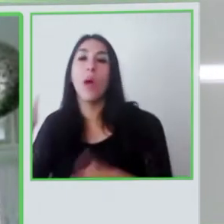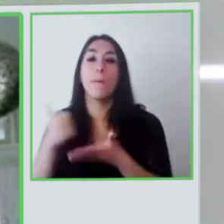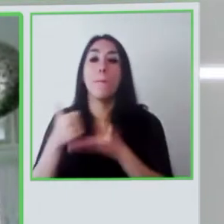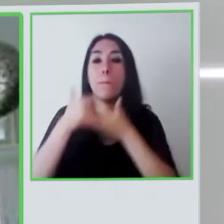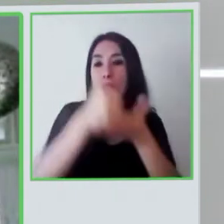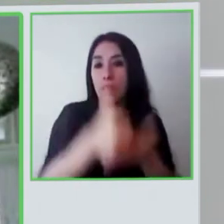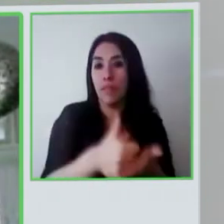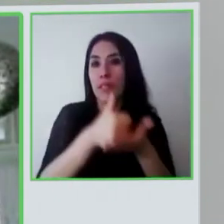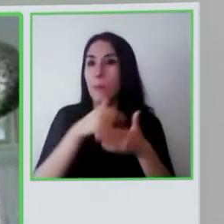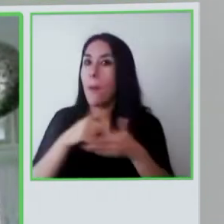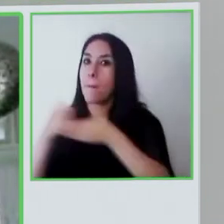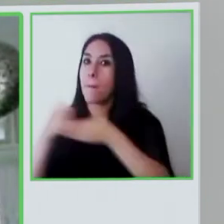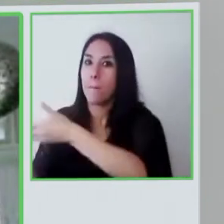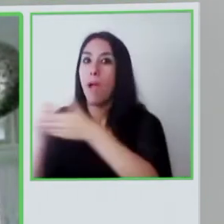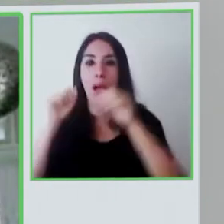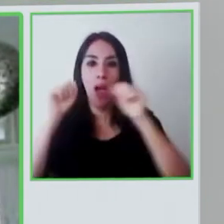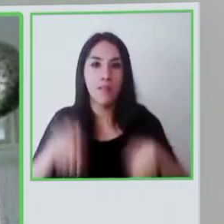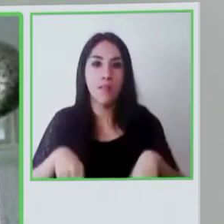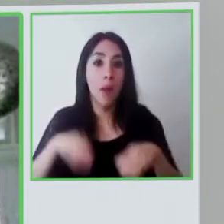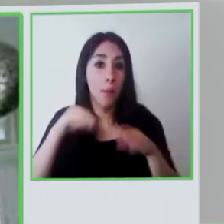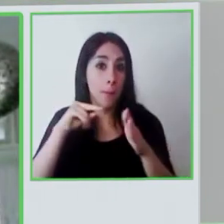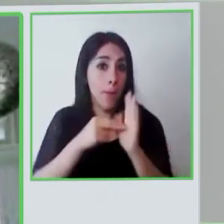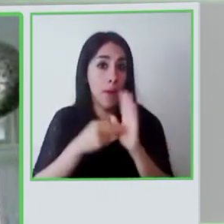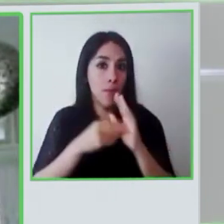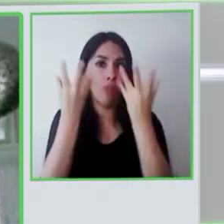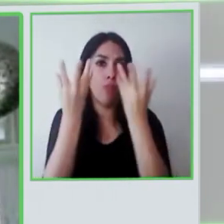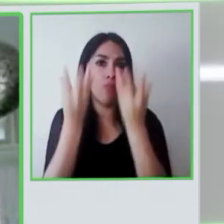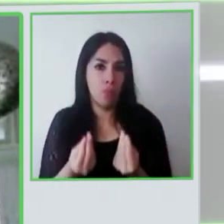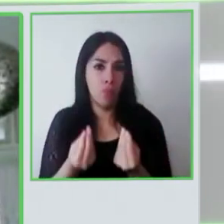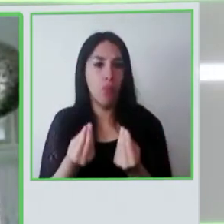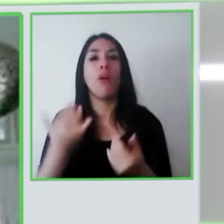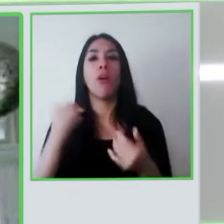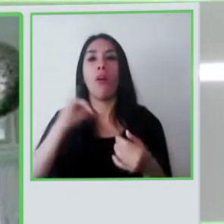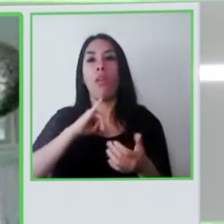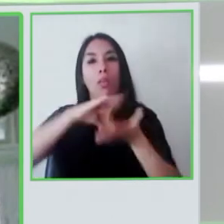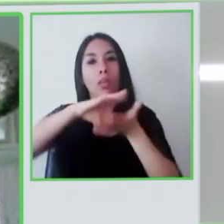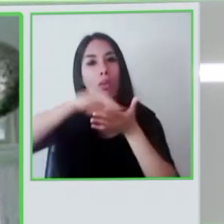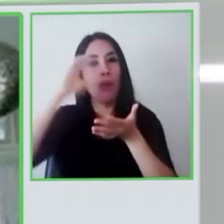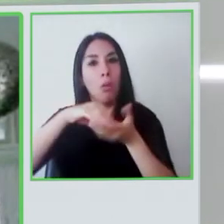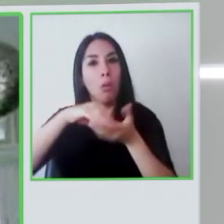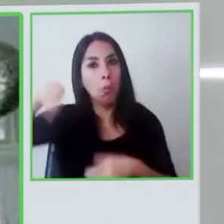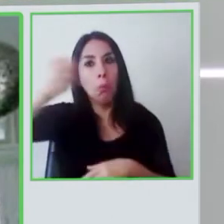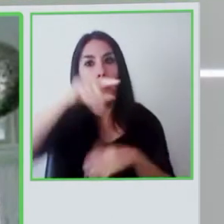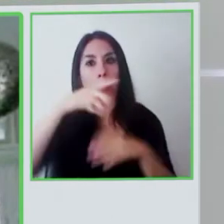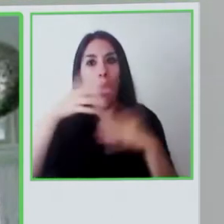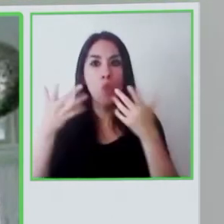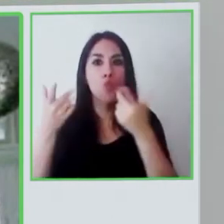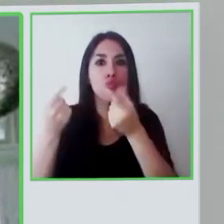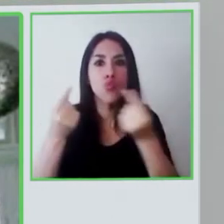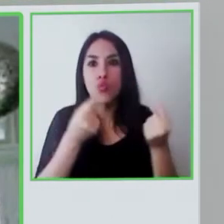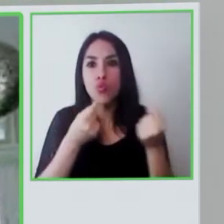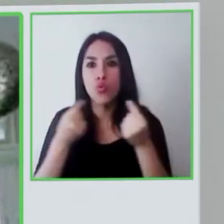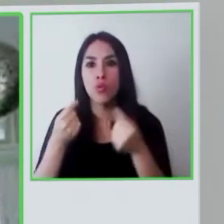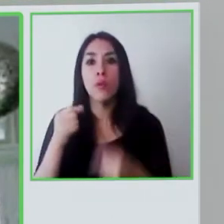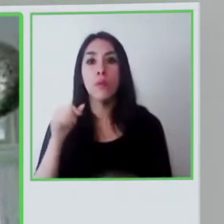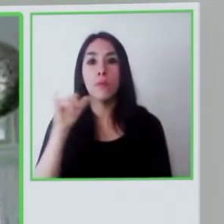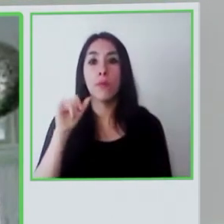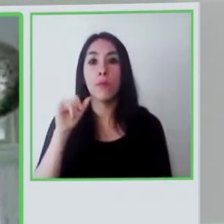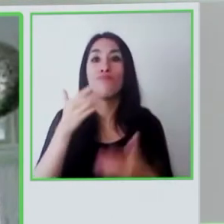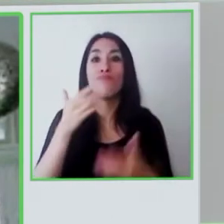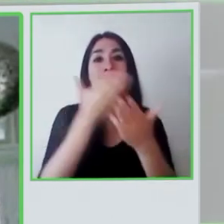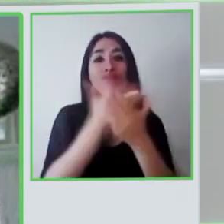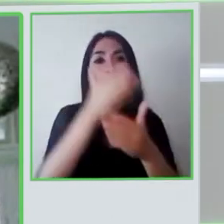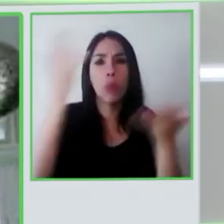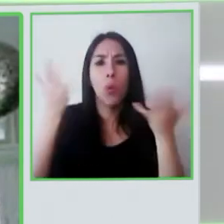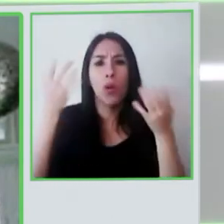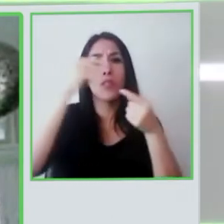cómo podemos aprender con cómo navegar en el mundo como a pedir los ajustes que podemos necesitar y